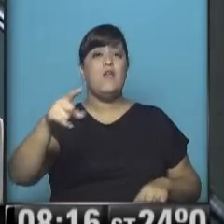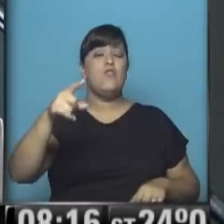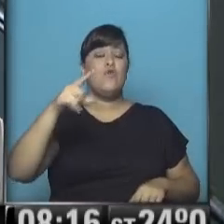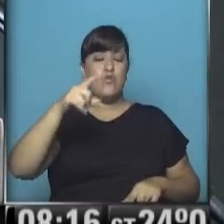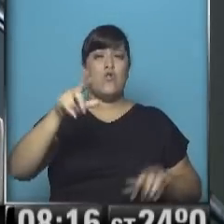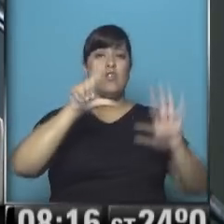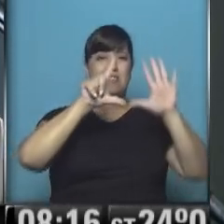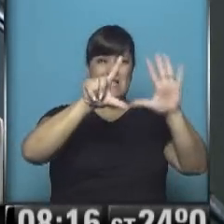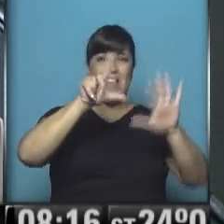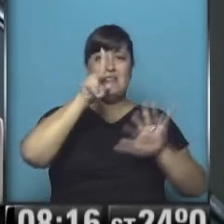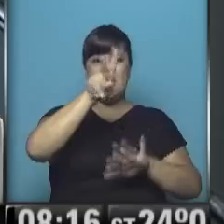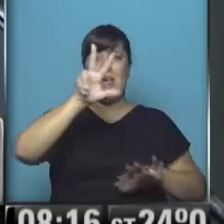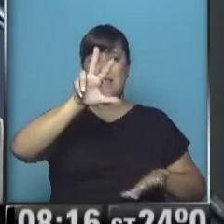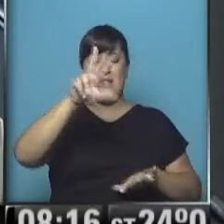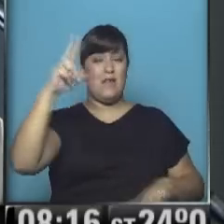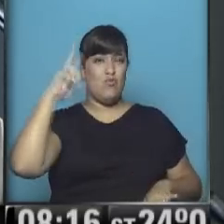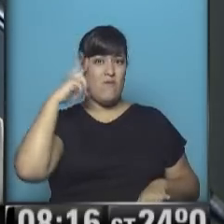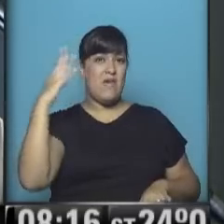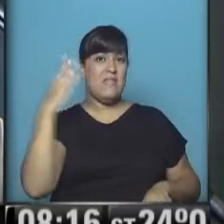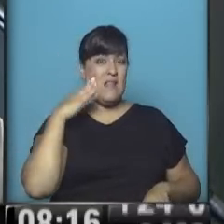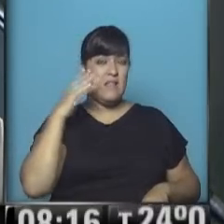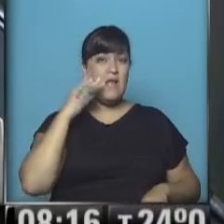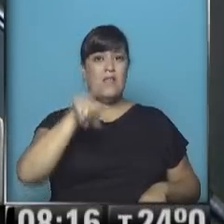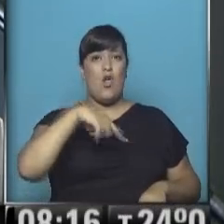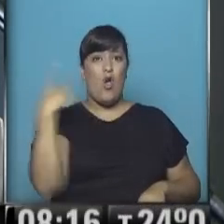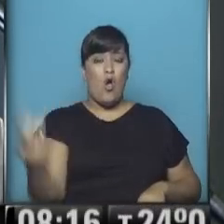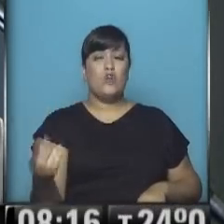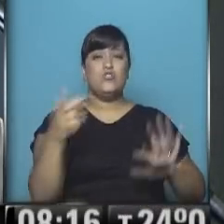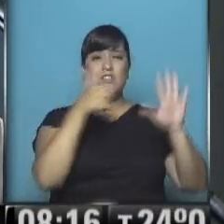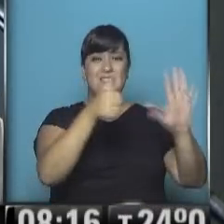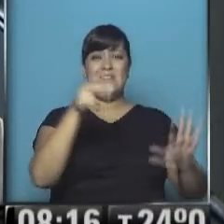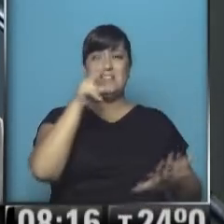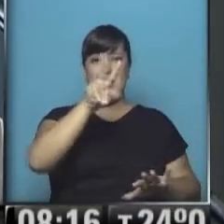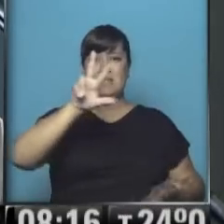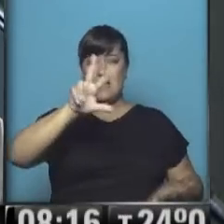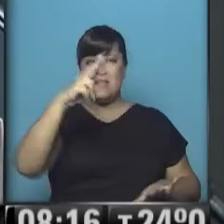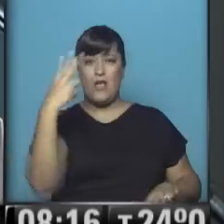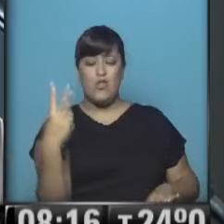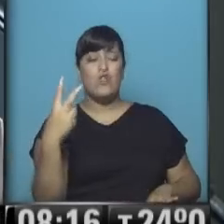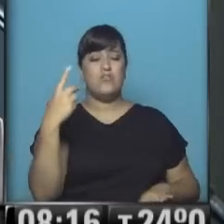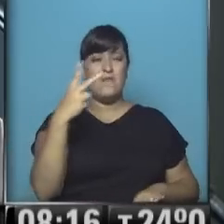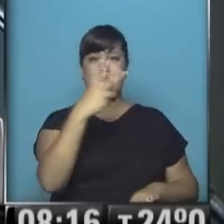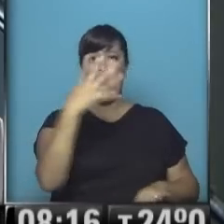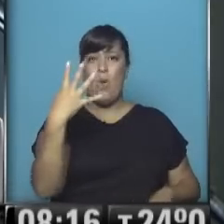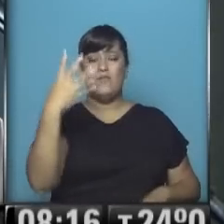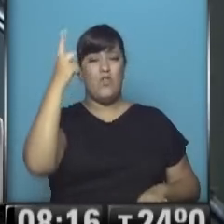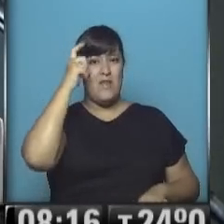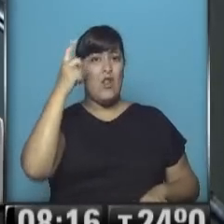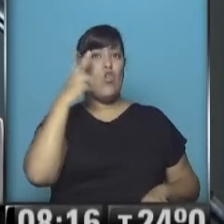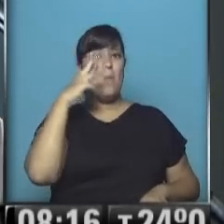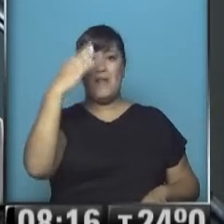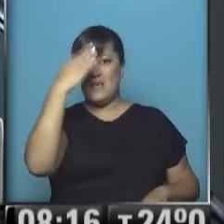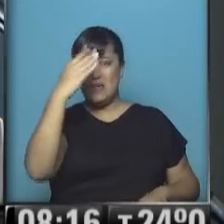19.39. Después, otro cable que es 18.32 del 24 de enero del año 2015 y otro